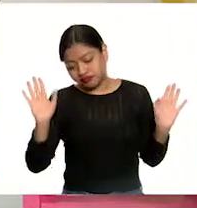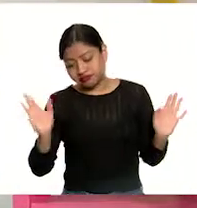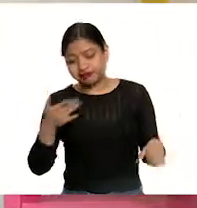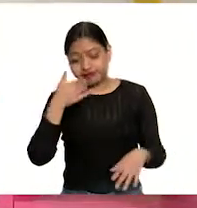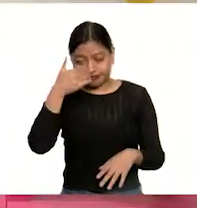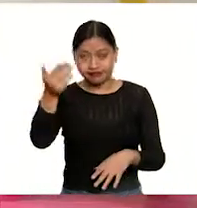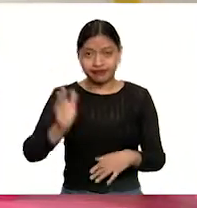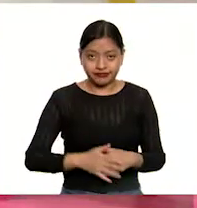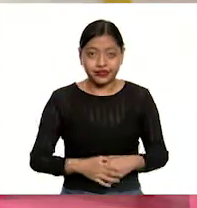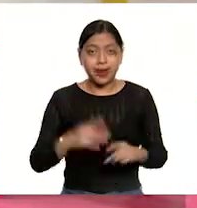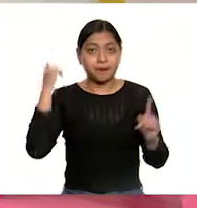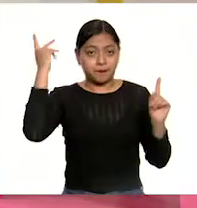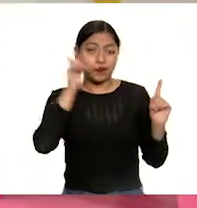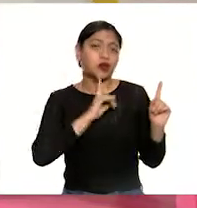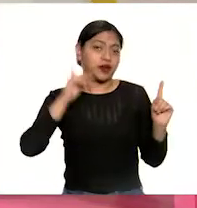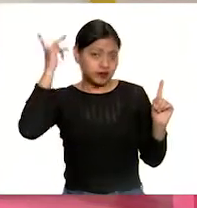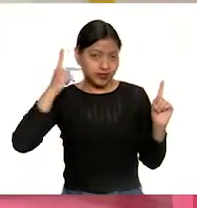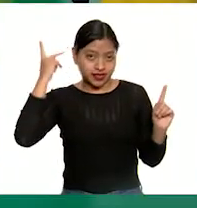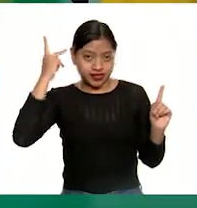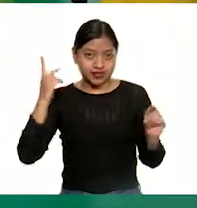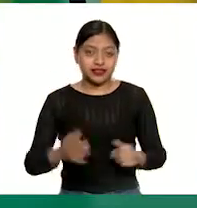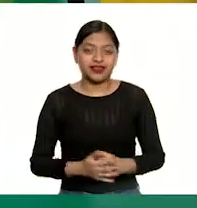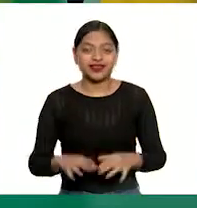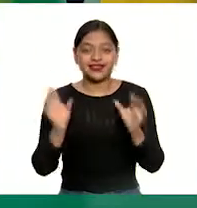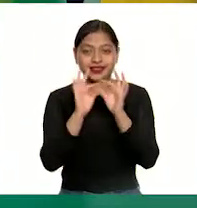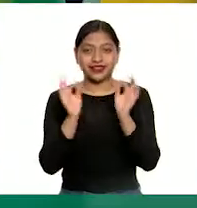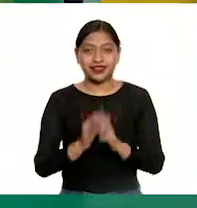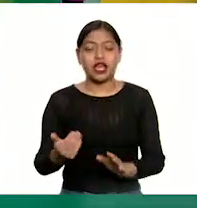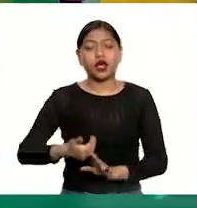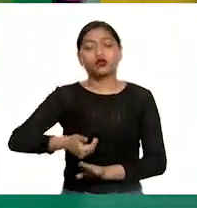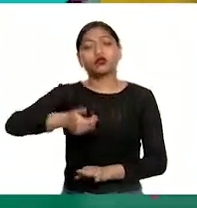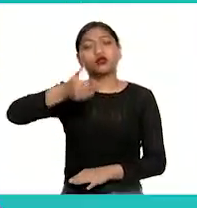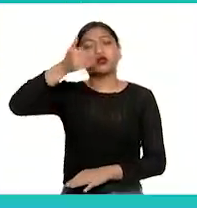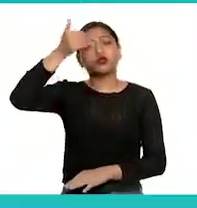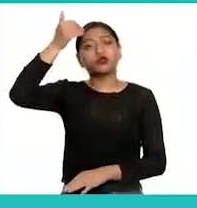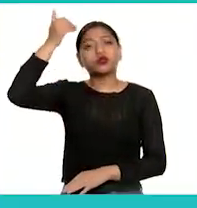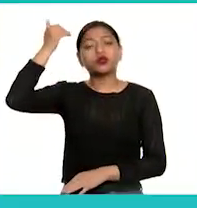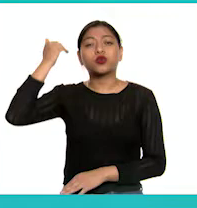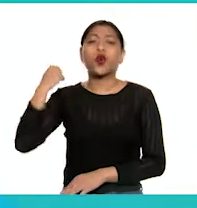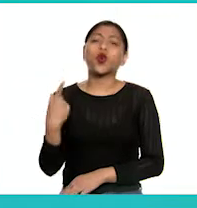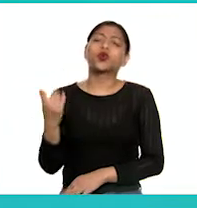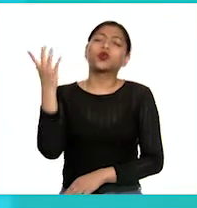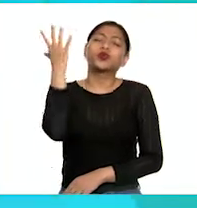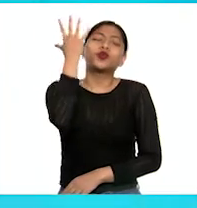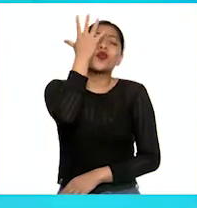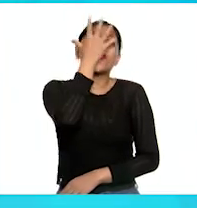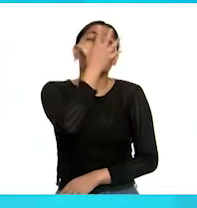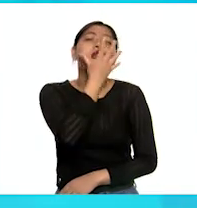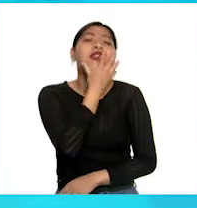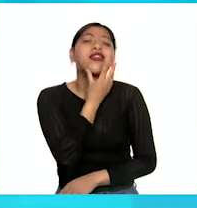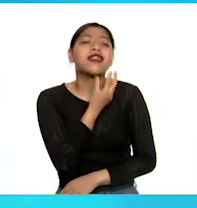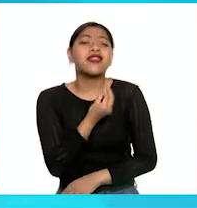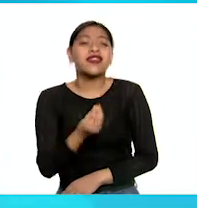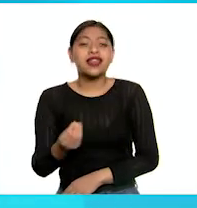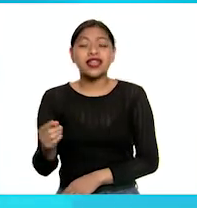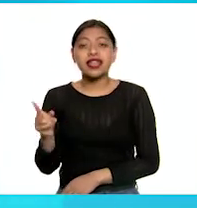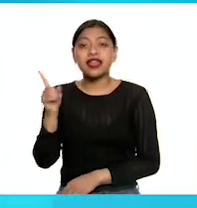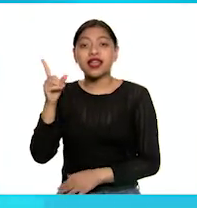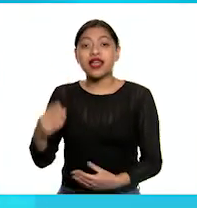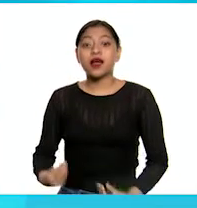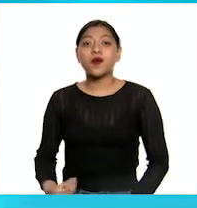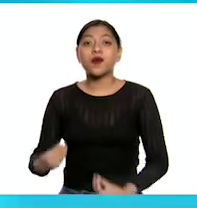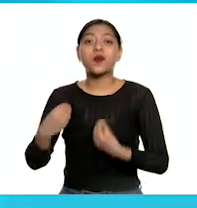Vamos a leer un cuento de princesas. Y dice así. Había una vez una hermosa princesa que vivía en